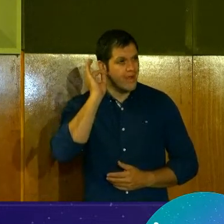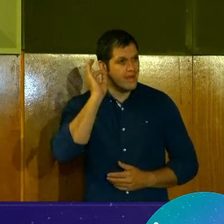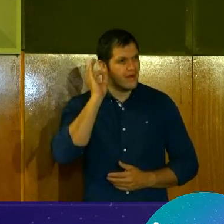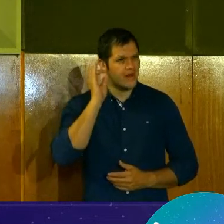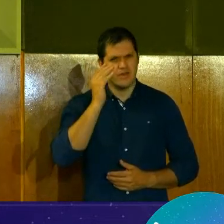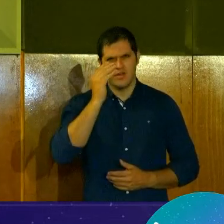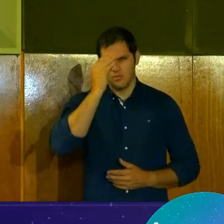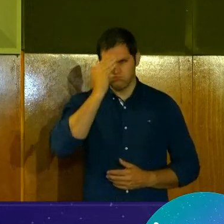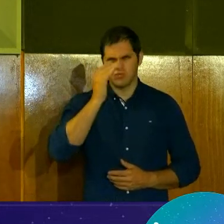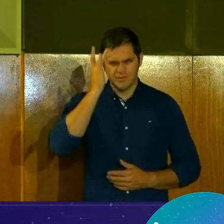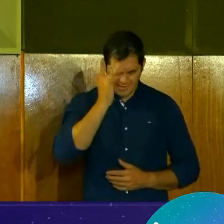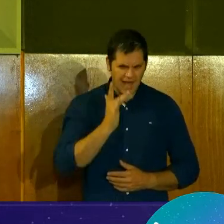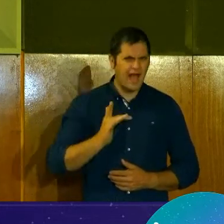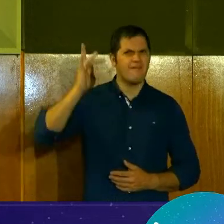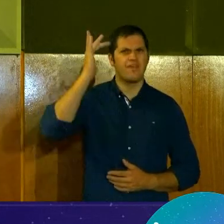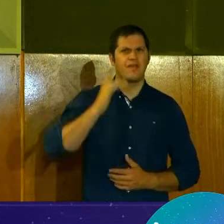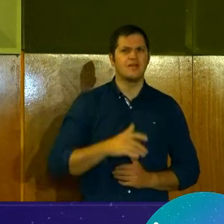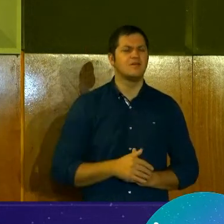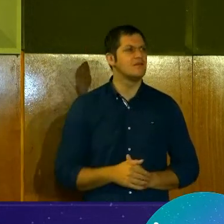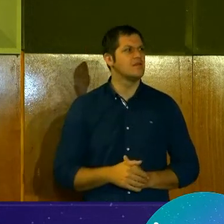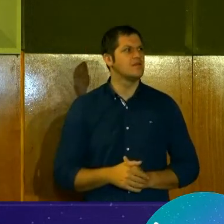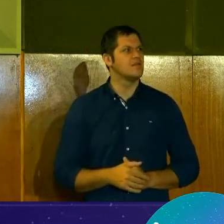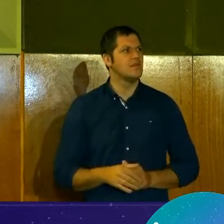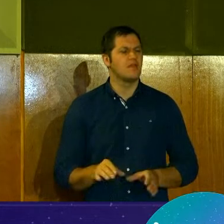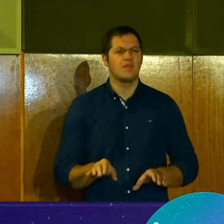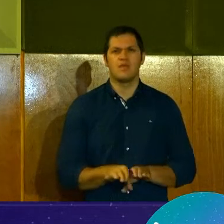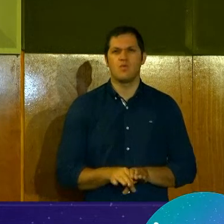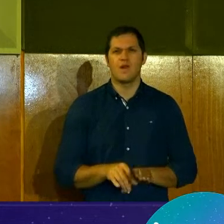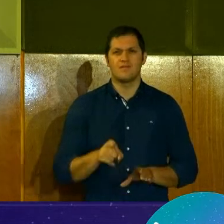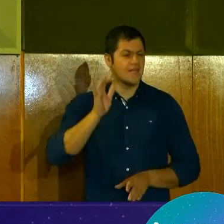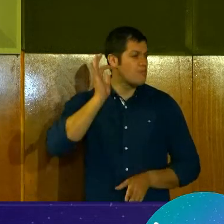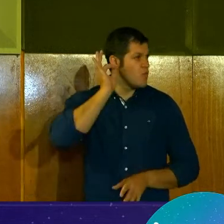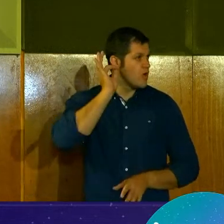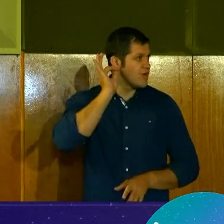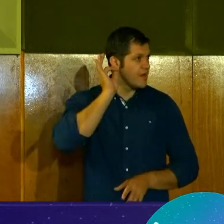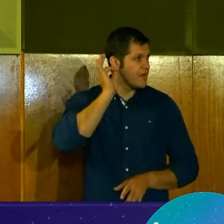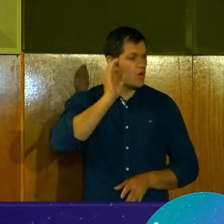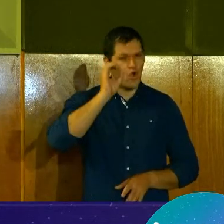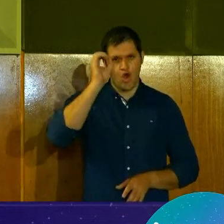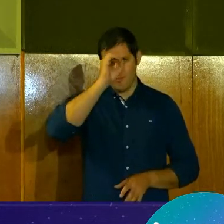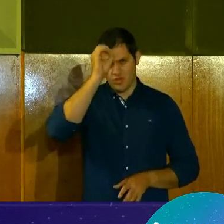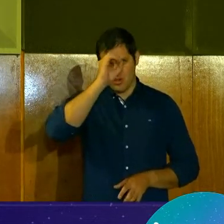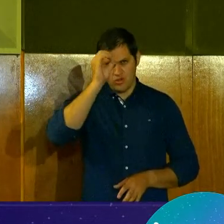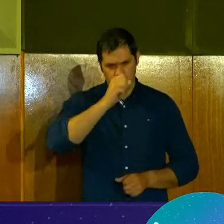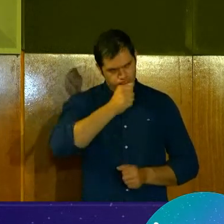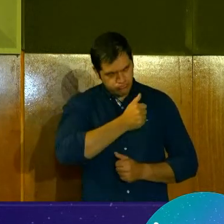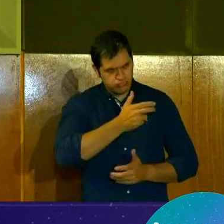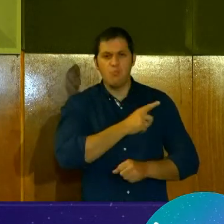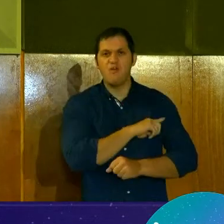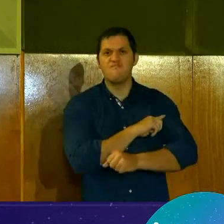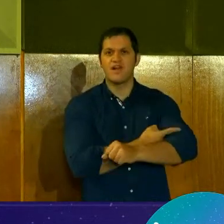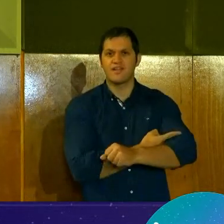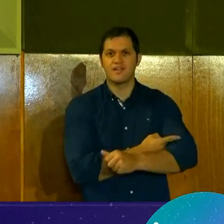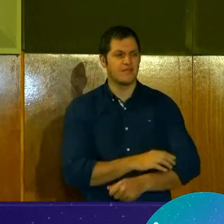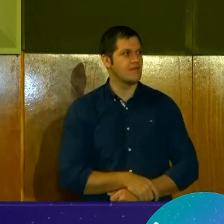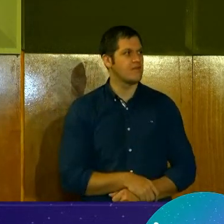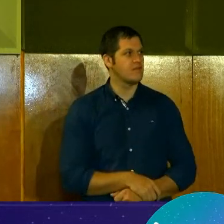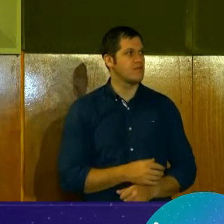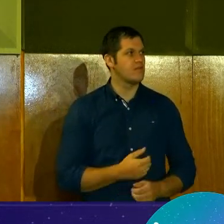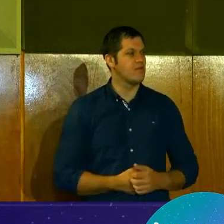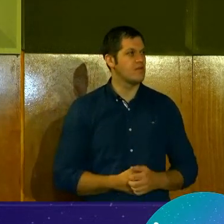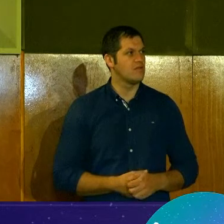en general los pueblos originarios tienden a tener una visión como de estas mujeres cultas